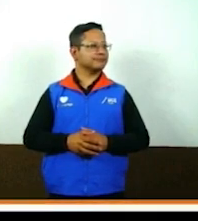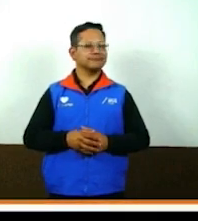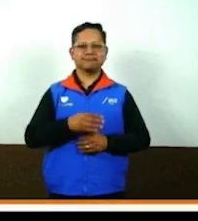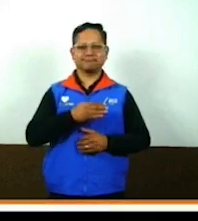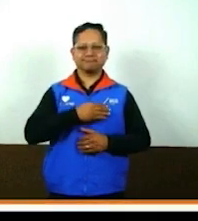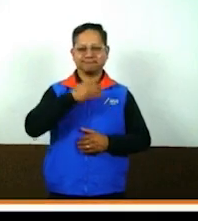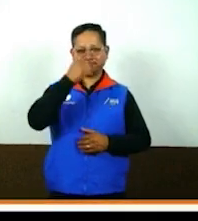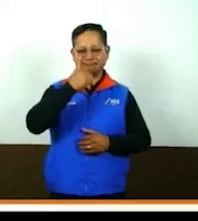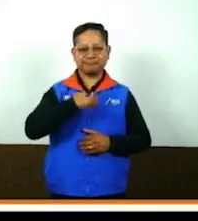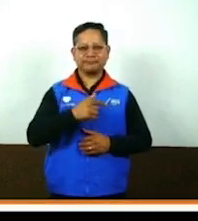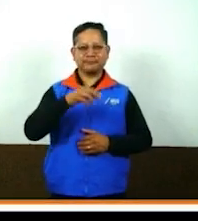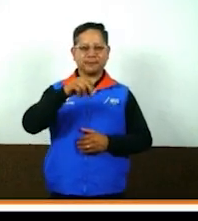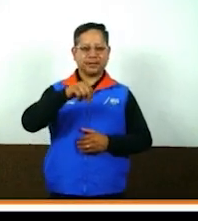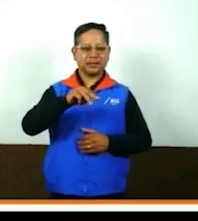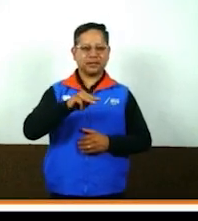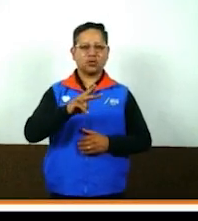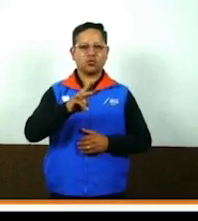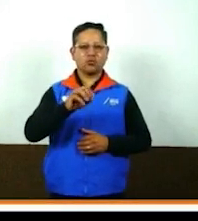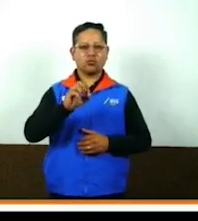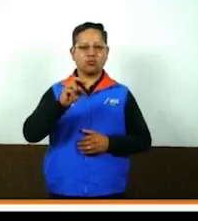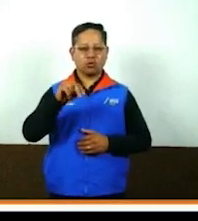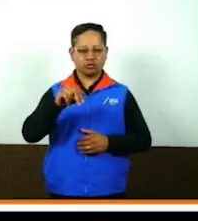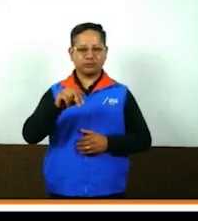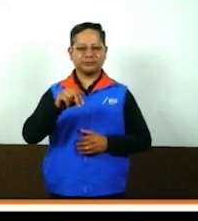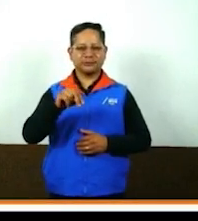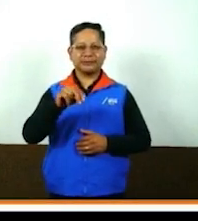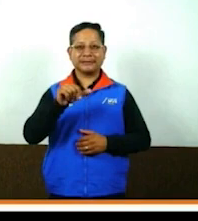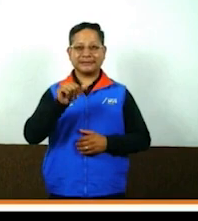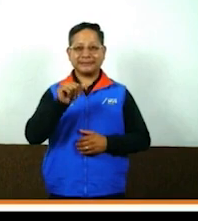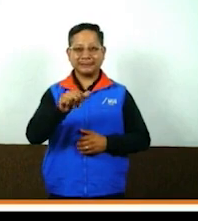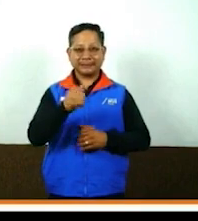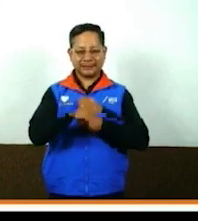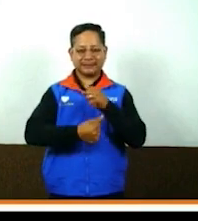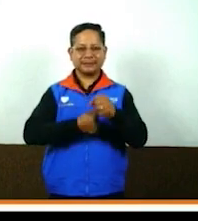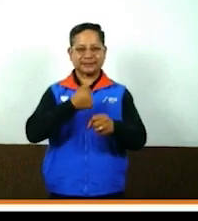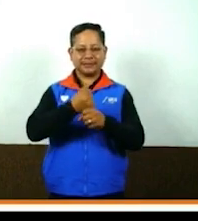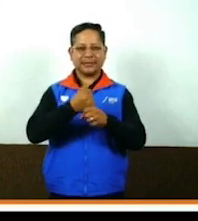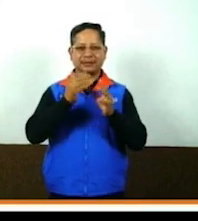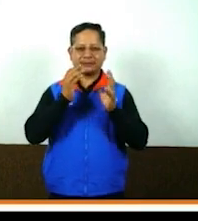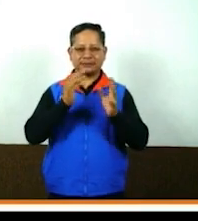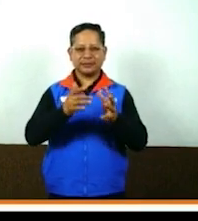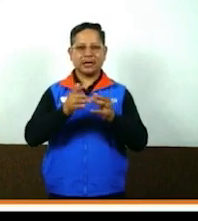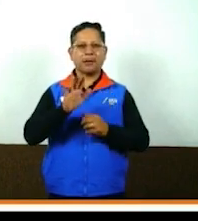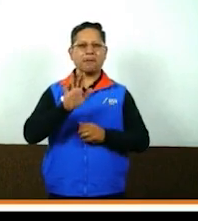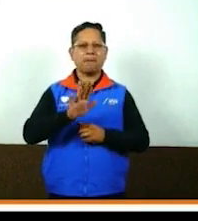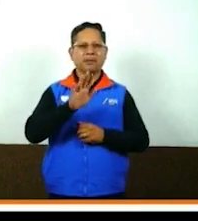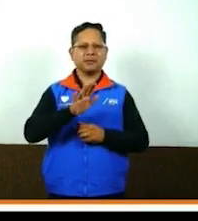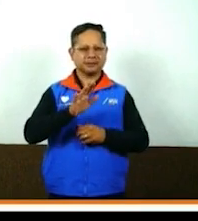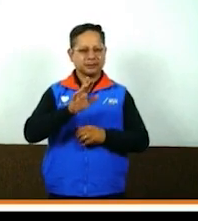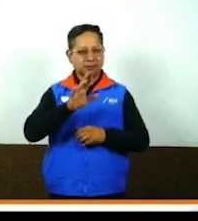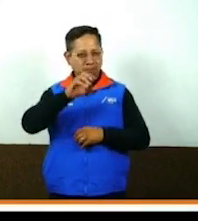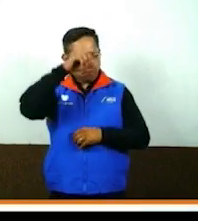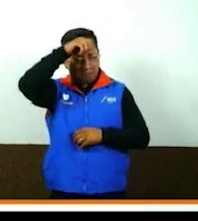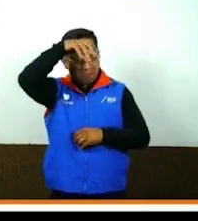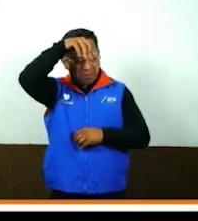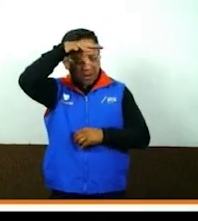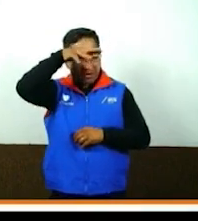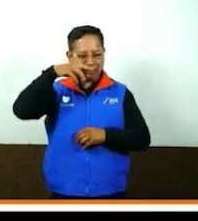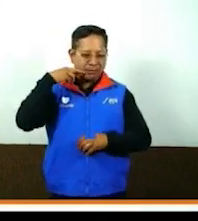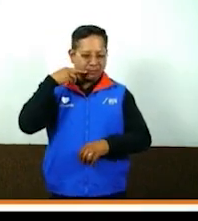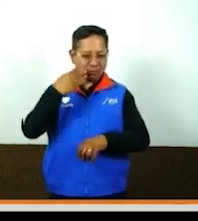Buenas noches, Newmont, Minera Peñasquito, 16 años haciendo minería responsable y sostenible.